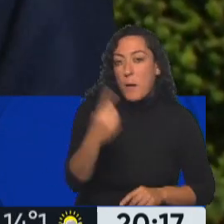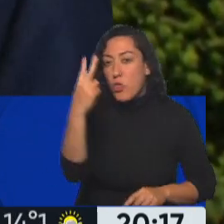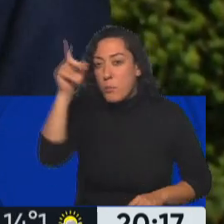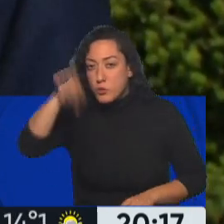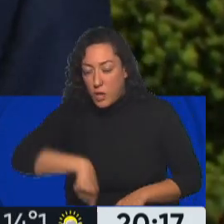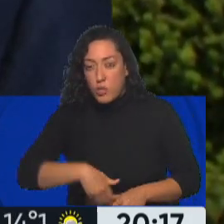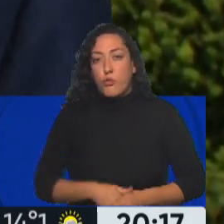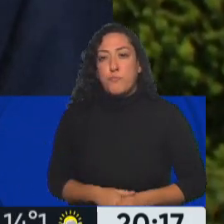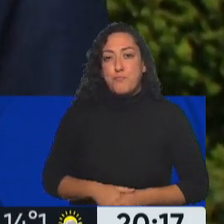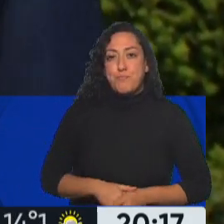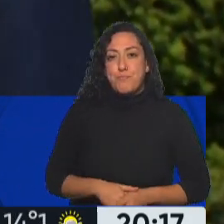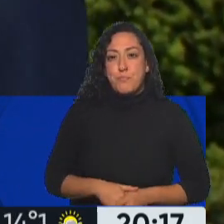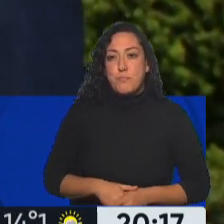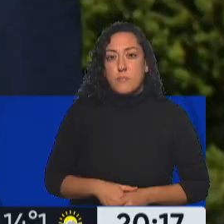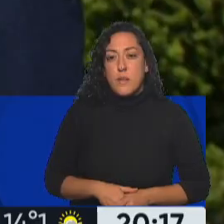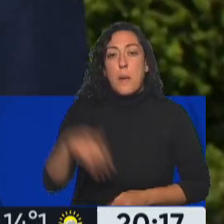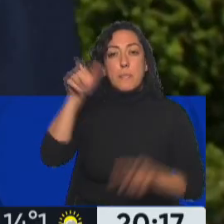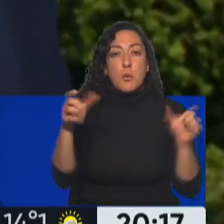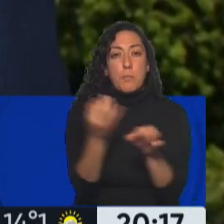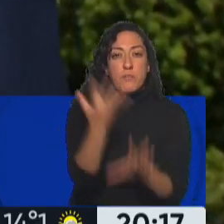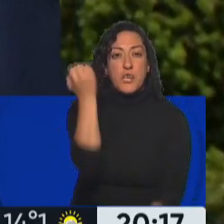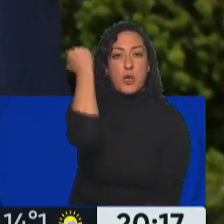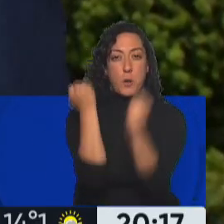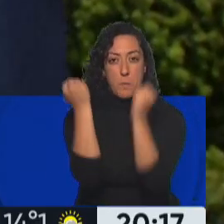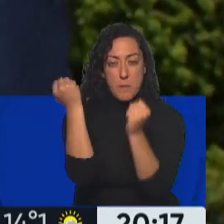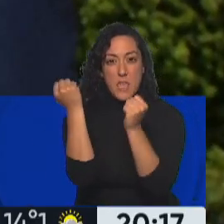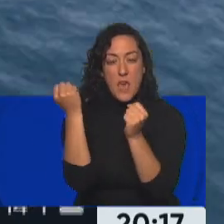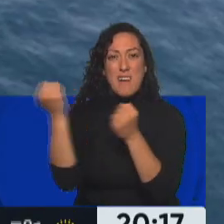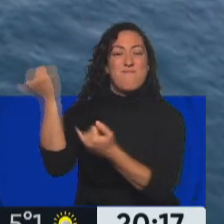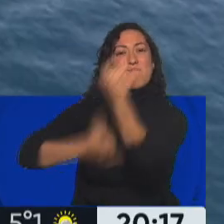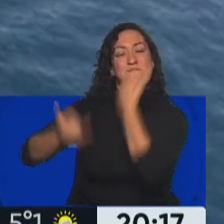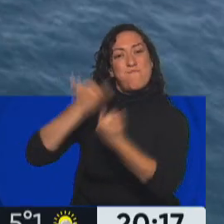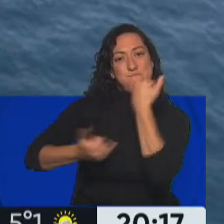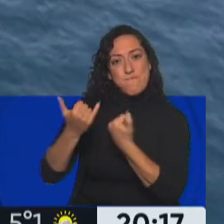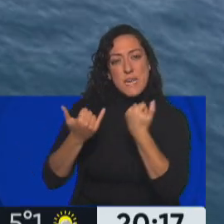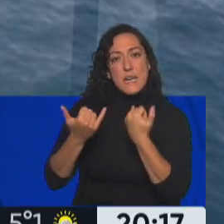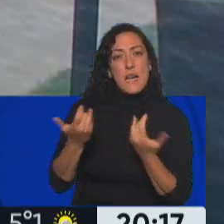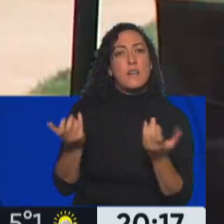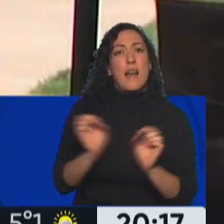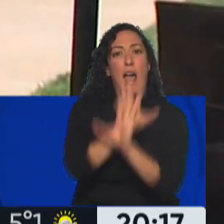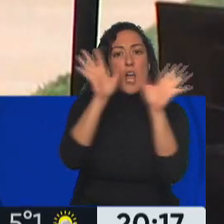5,2%. Al respecto, hablamos con un economista para que nos ayude a entender qué fue este lunes negro.